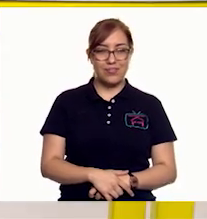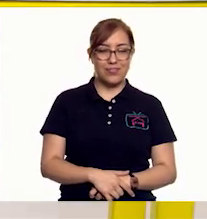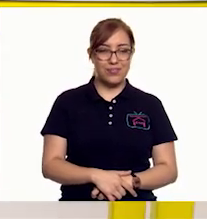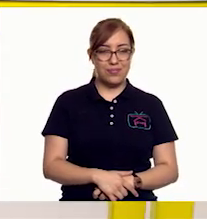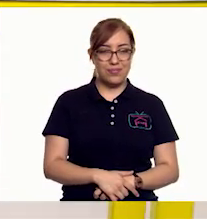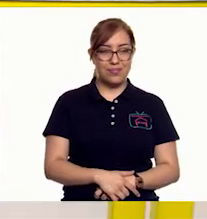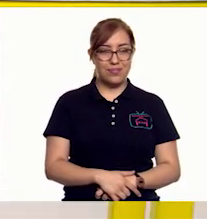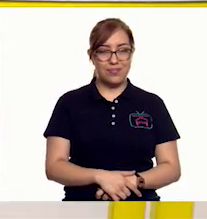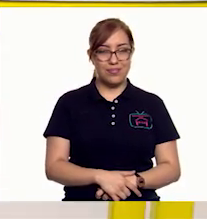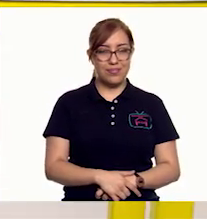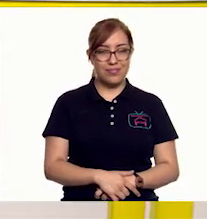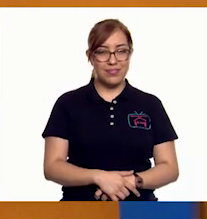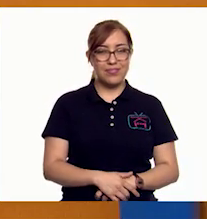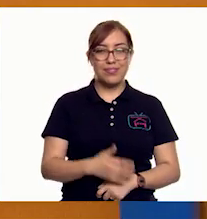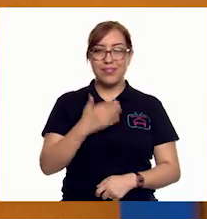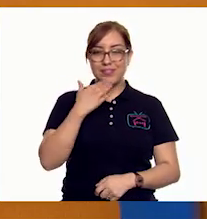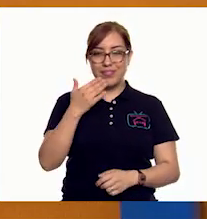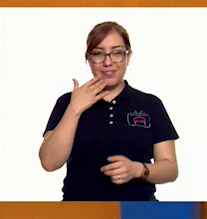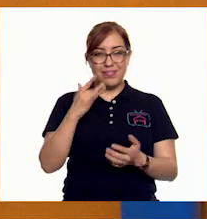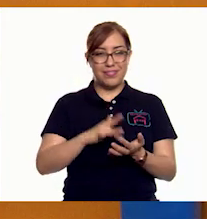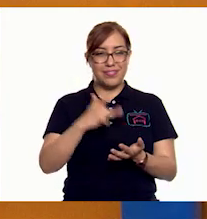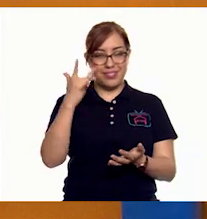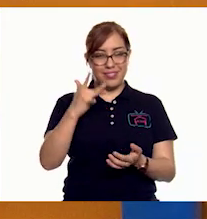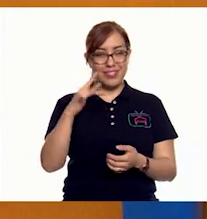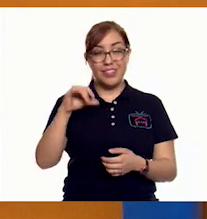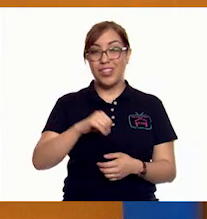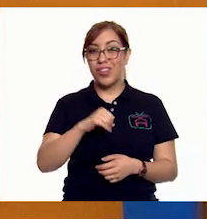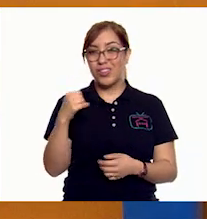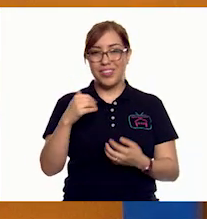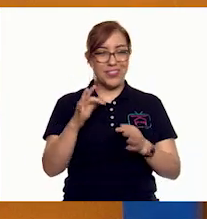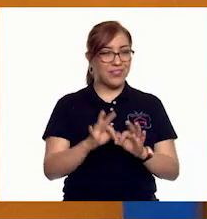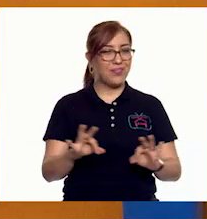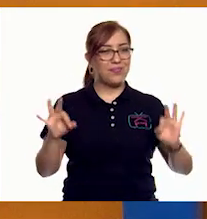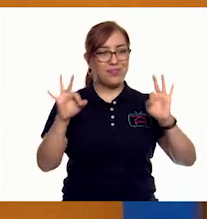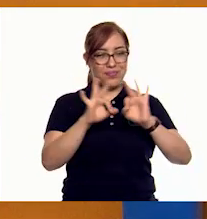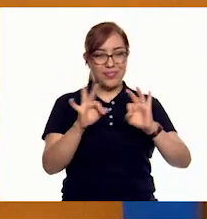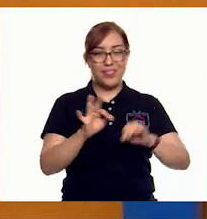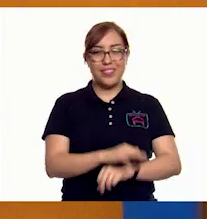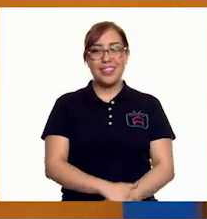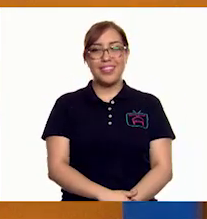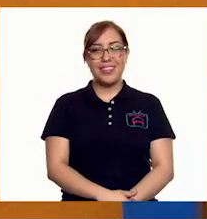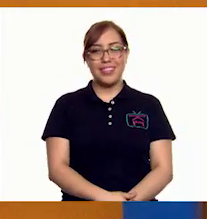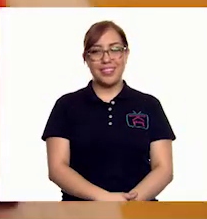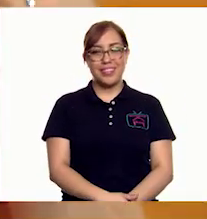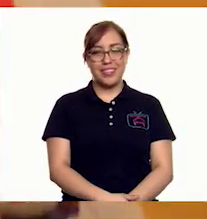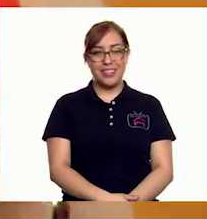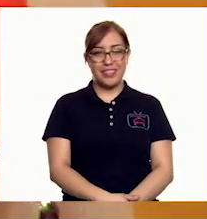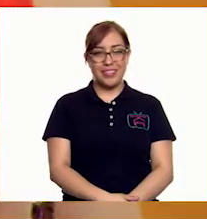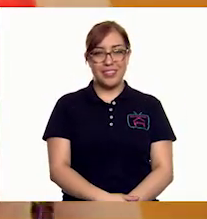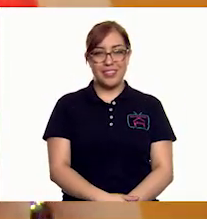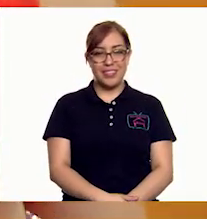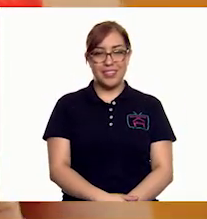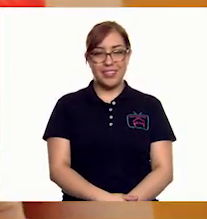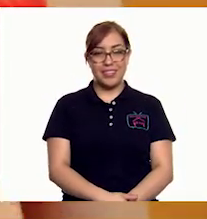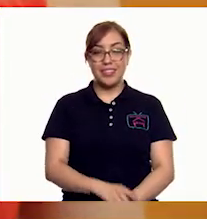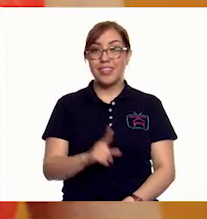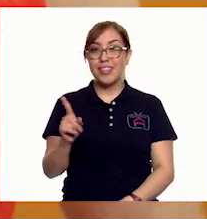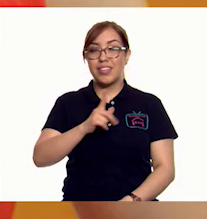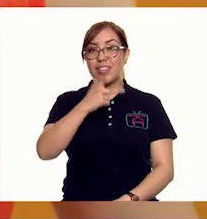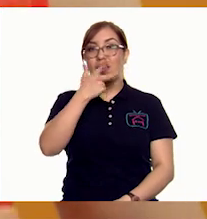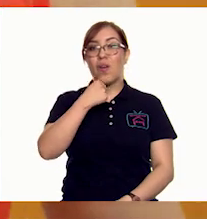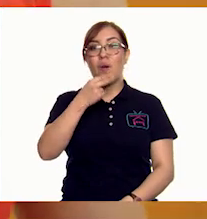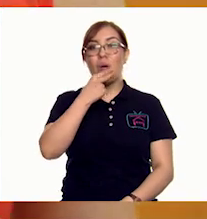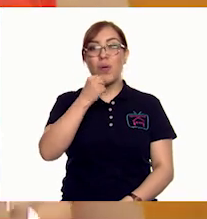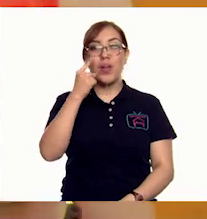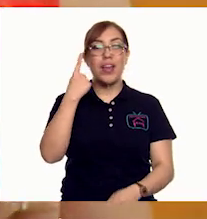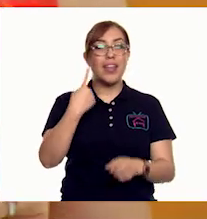está. Vamos con sí, la gracias siguiente por tarjeta. Decirme. Y este es muy importante. A ver. Este familiar forma parte de nuestra